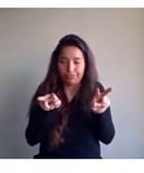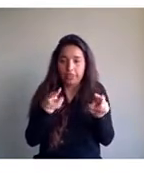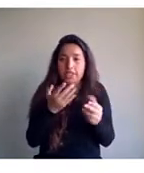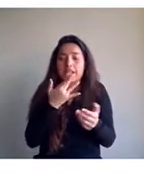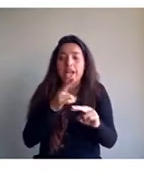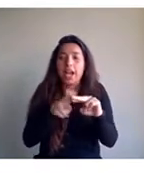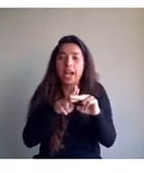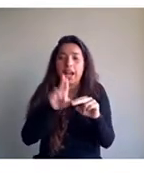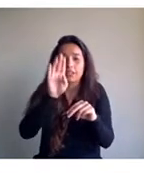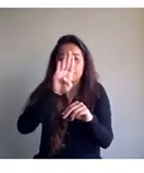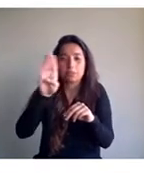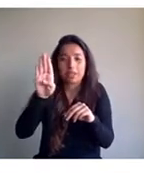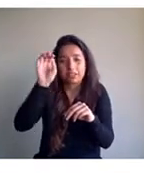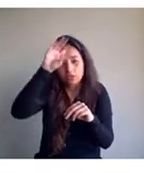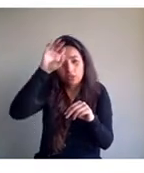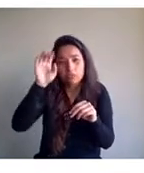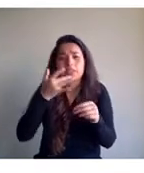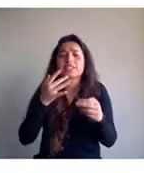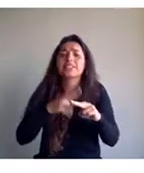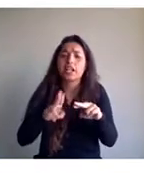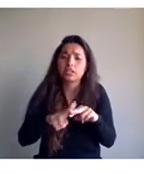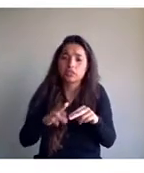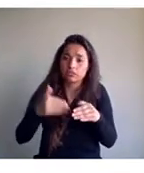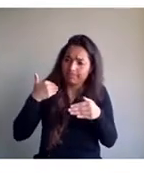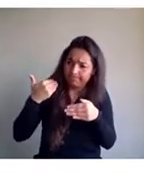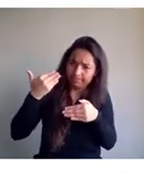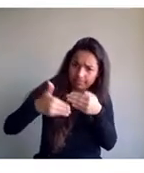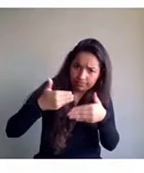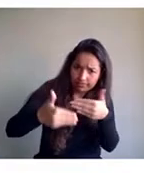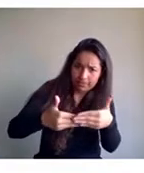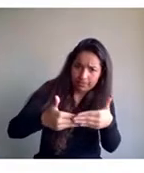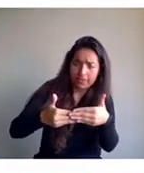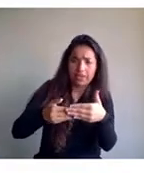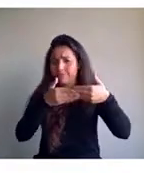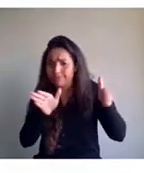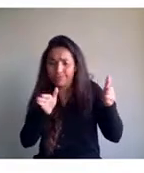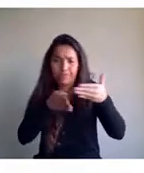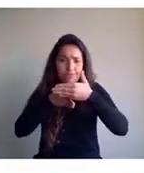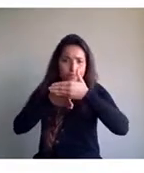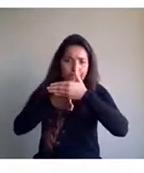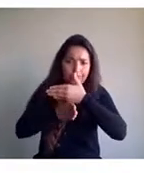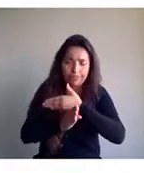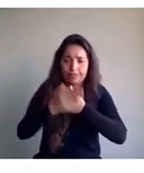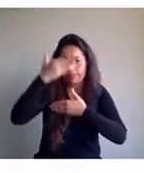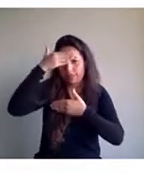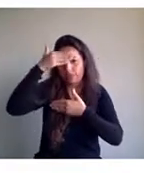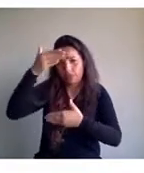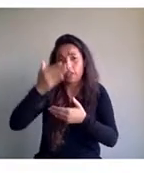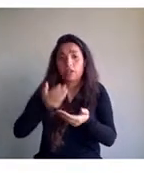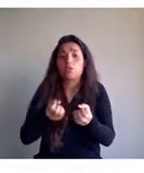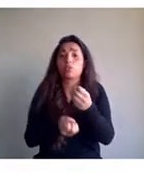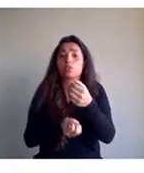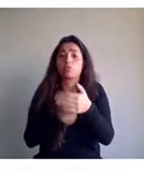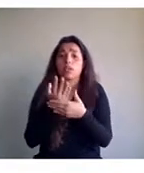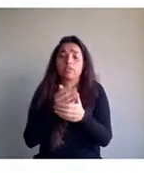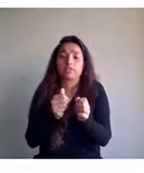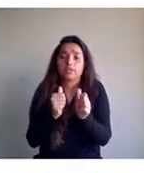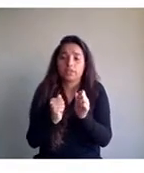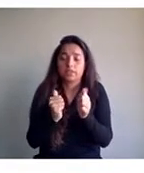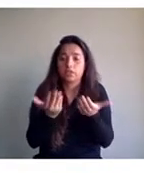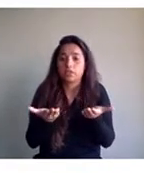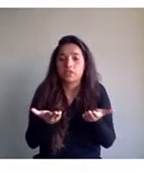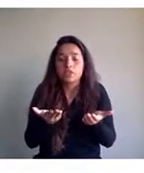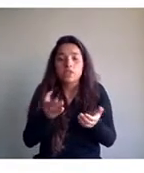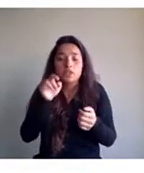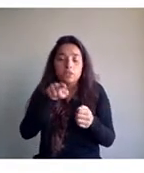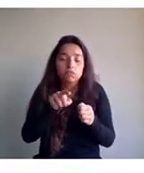es progresar es recorrer dos caminos es afrontar nuevos desafíos este es un elemento esencial